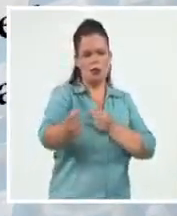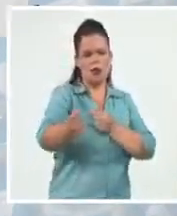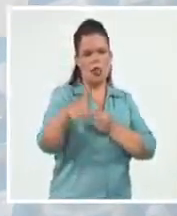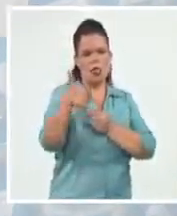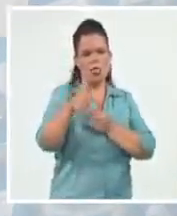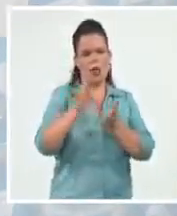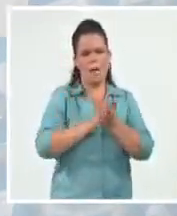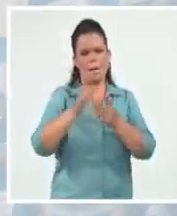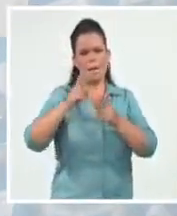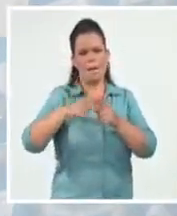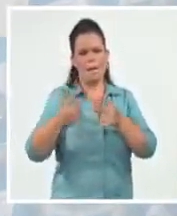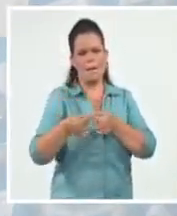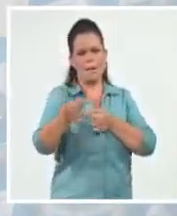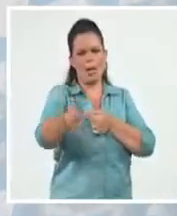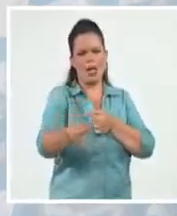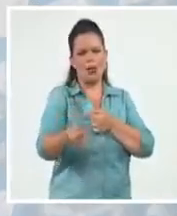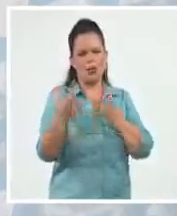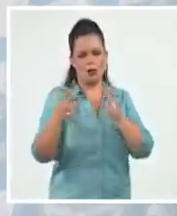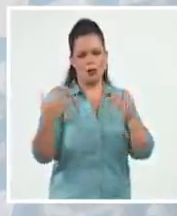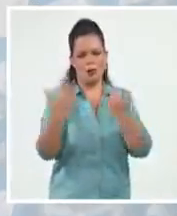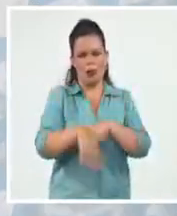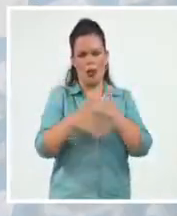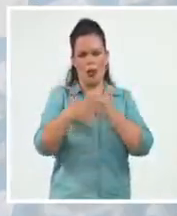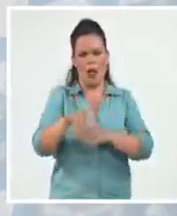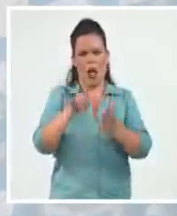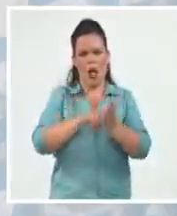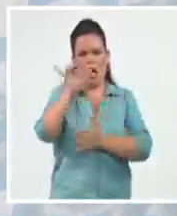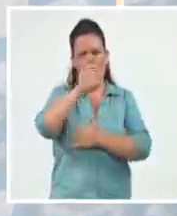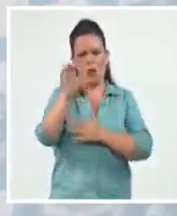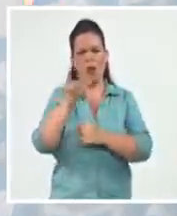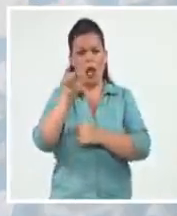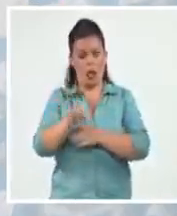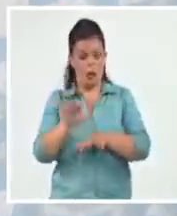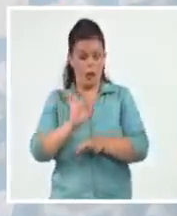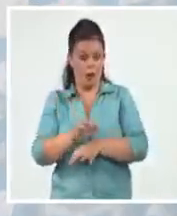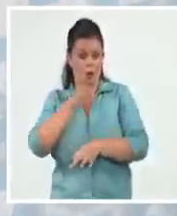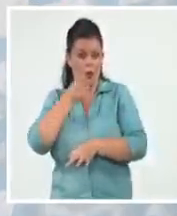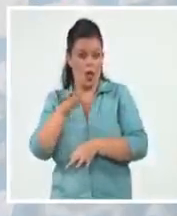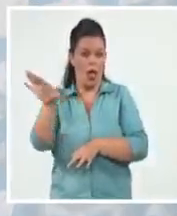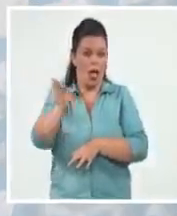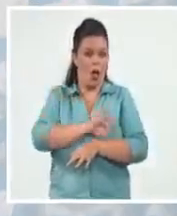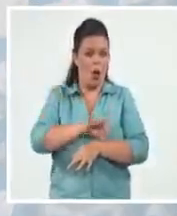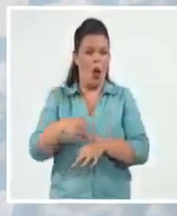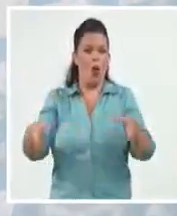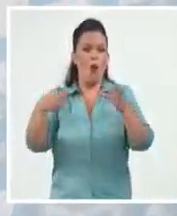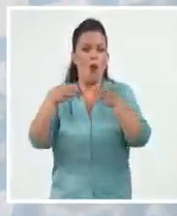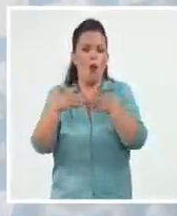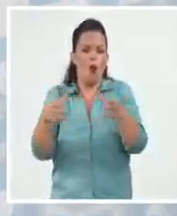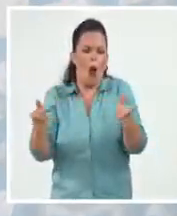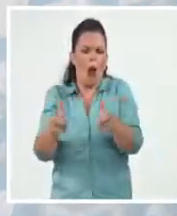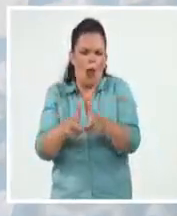aeropuerto. Ahora, si se puede coger un grupo chiquitico que puede llegar a ese almacén